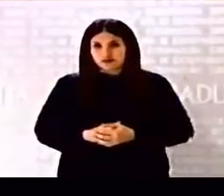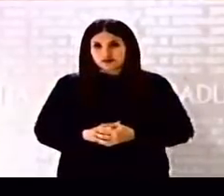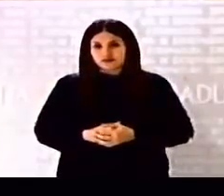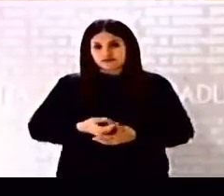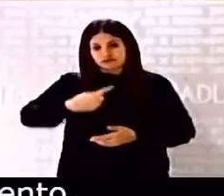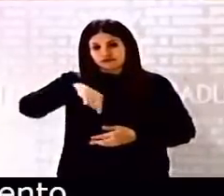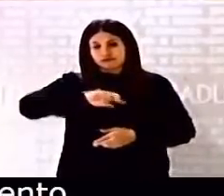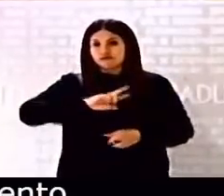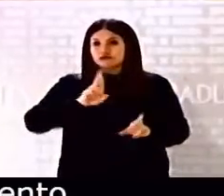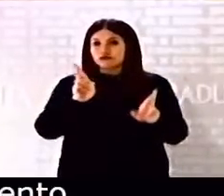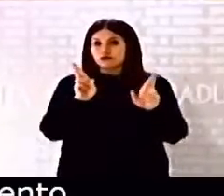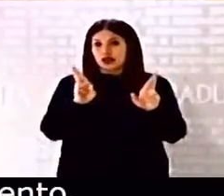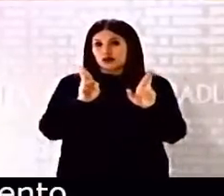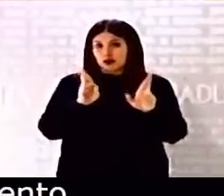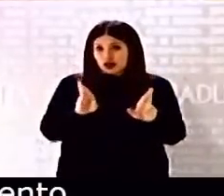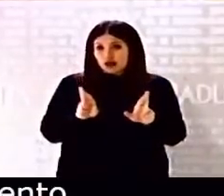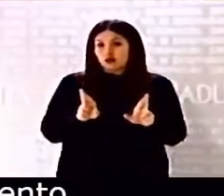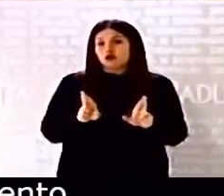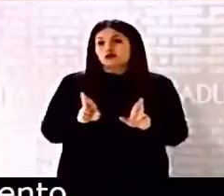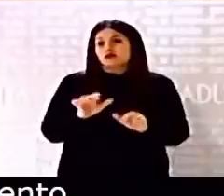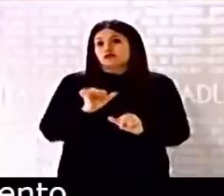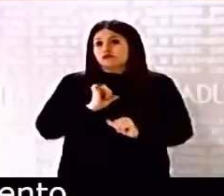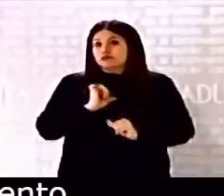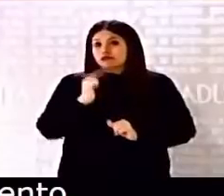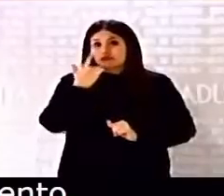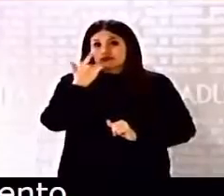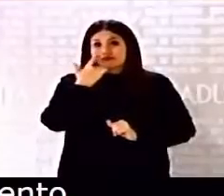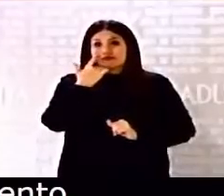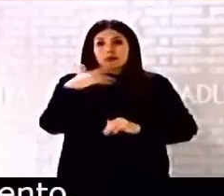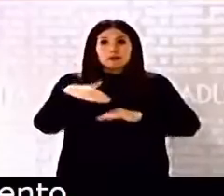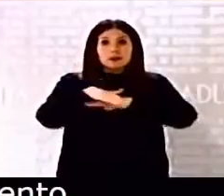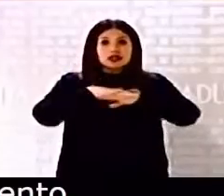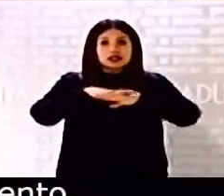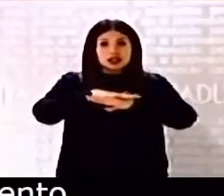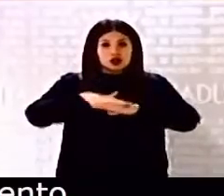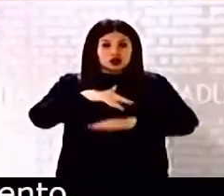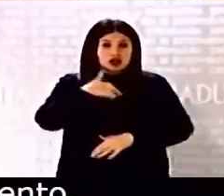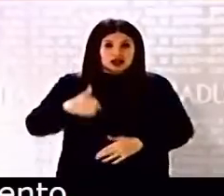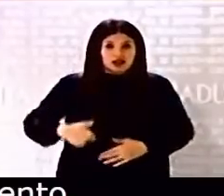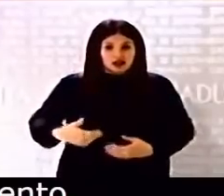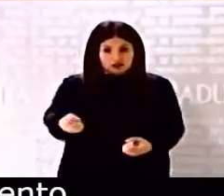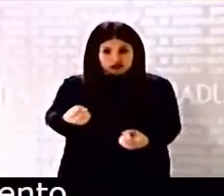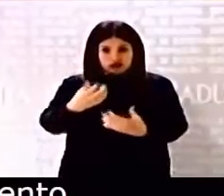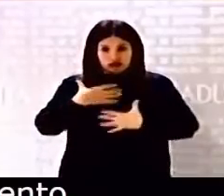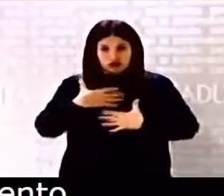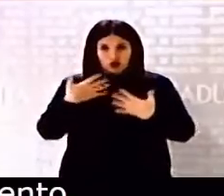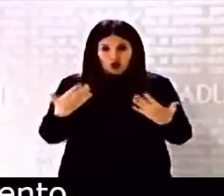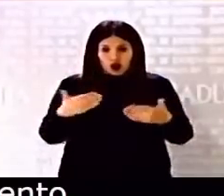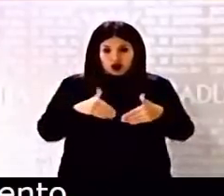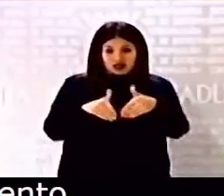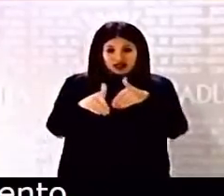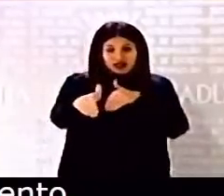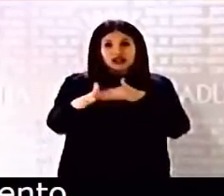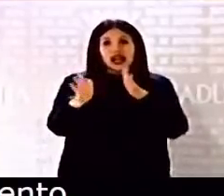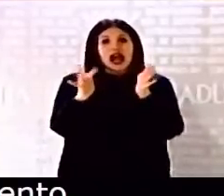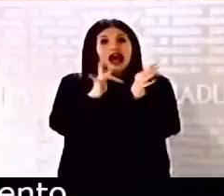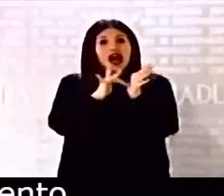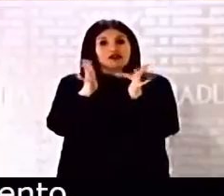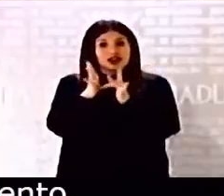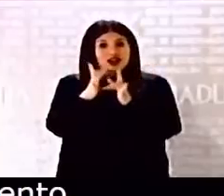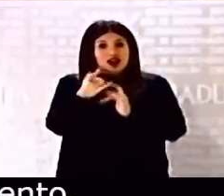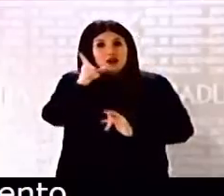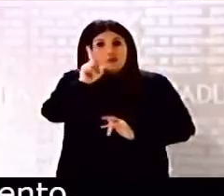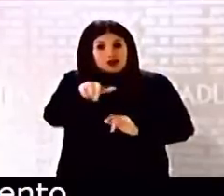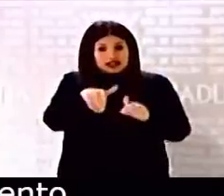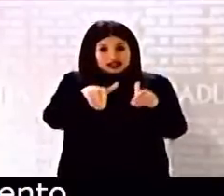Esperamos, y así nos lo han comunicado por parte del Ministerio de Sanidad, que en el mes de